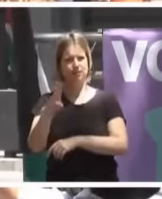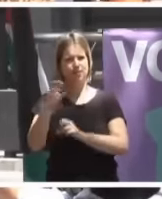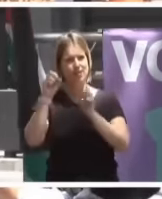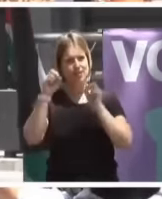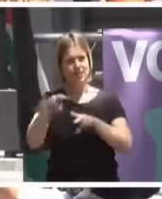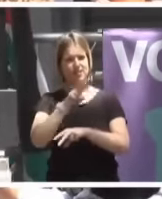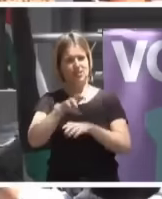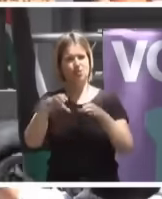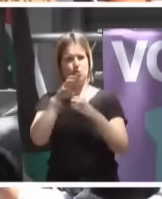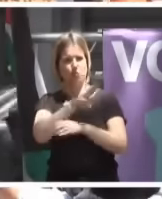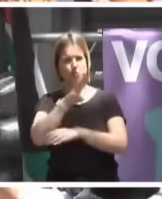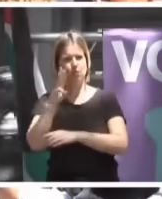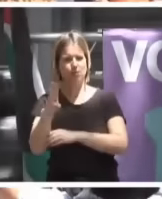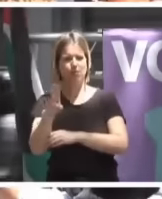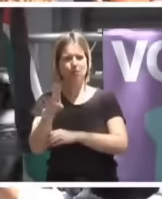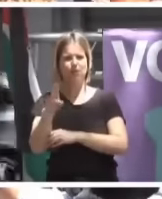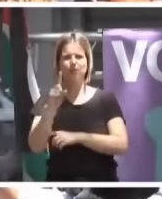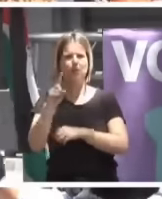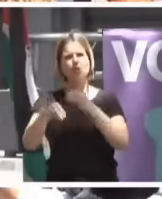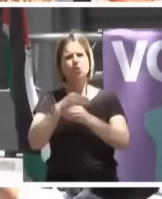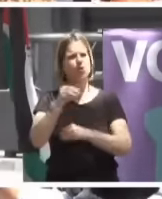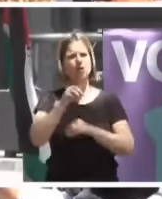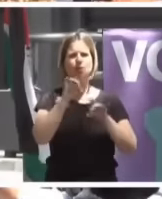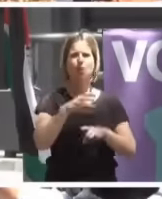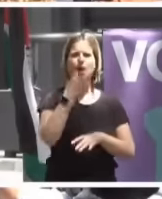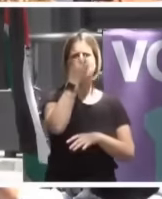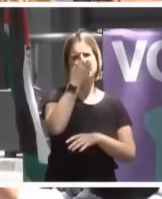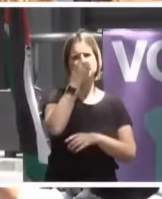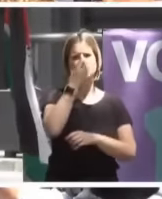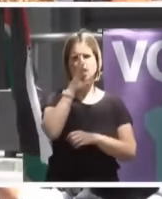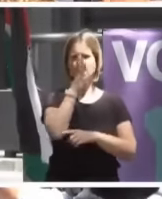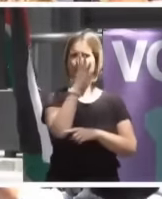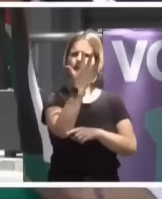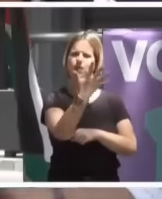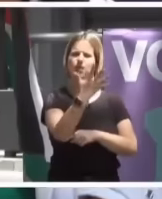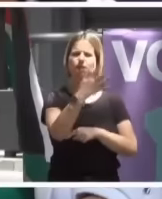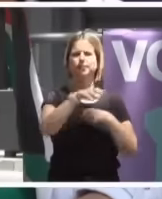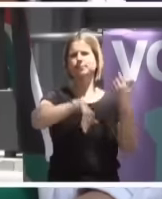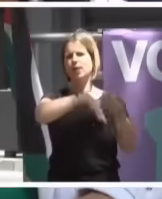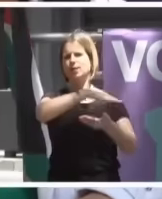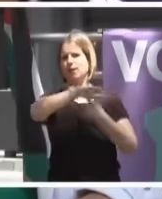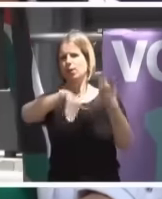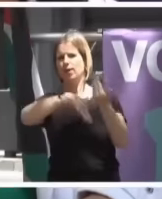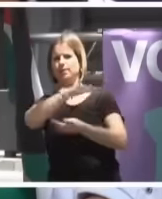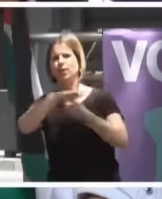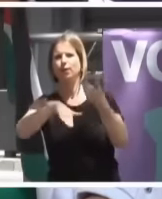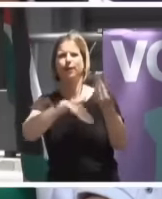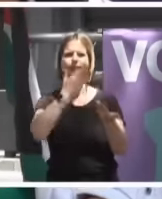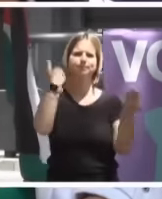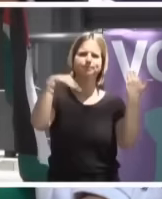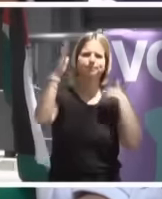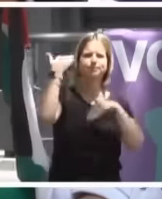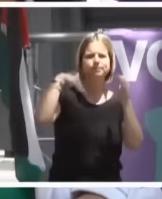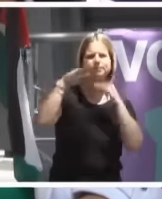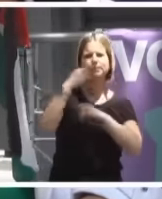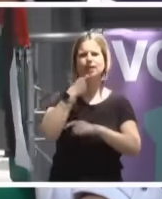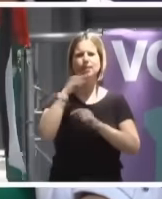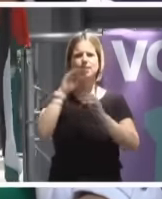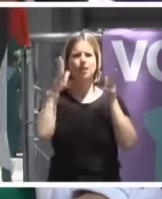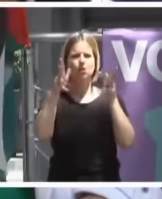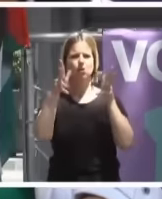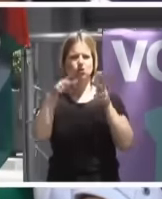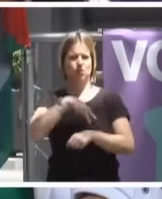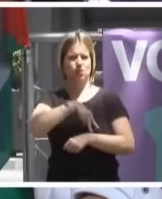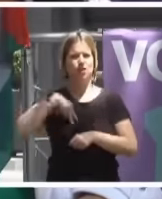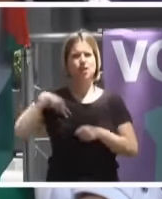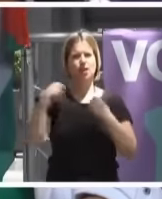Partido Popular, y no como está haciendo el Partido Socialista, 5 años mareando la perdiz, 5 años diciendo que quiere renovar el Consejo General